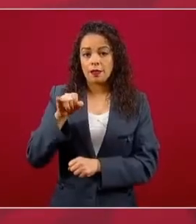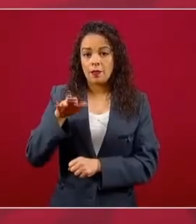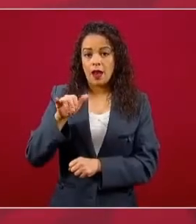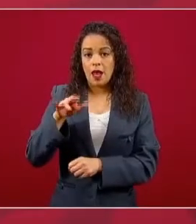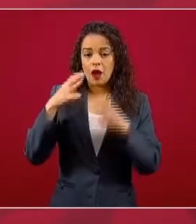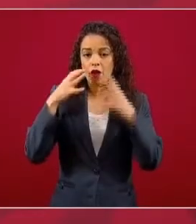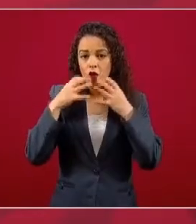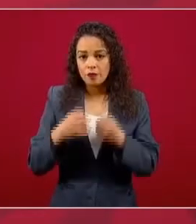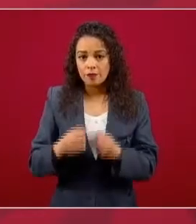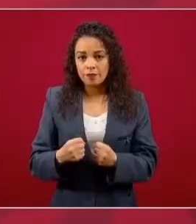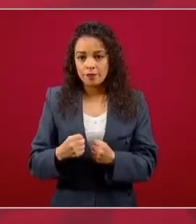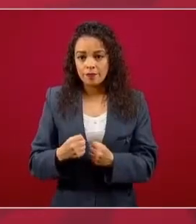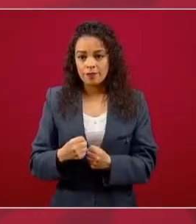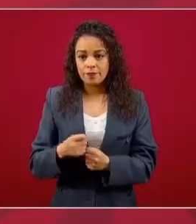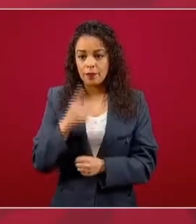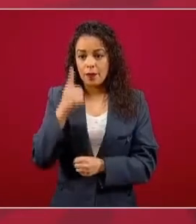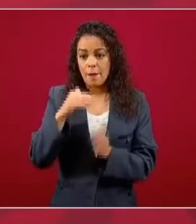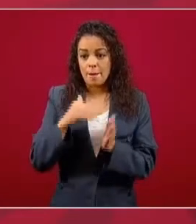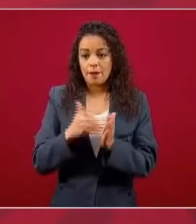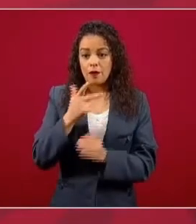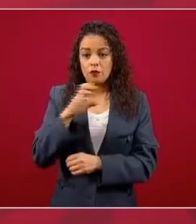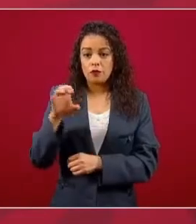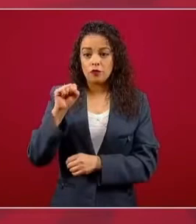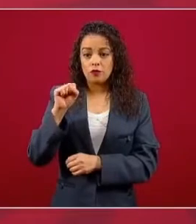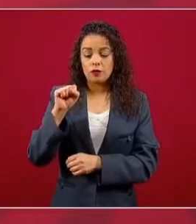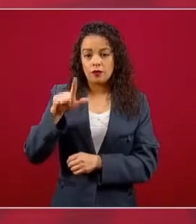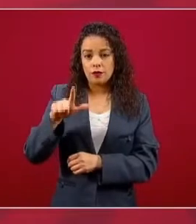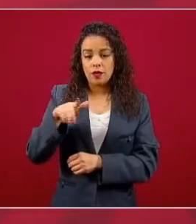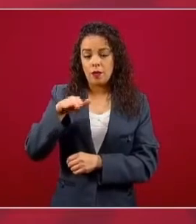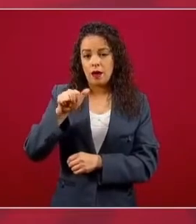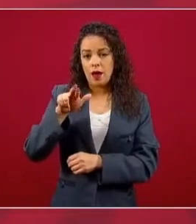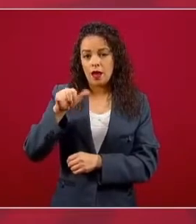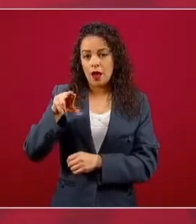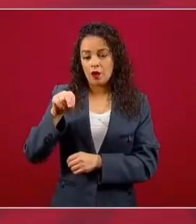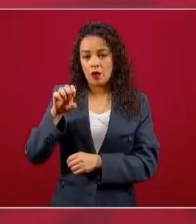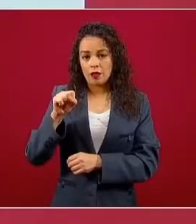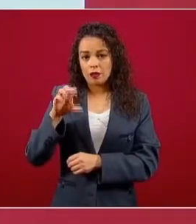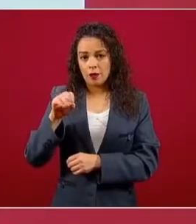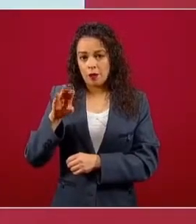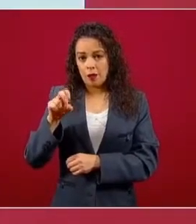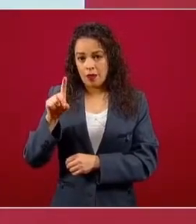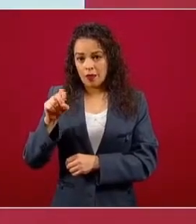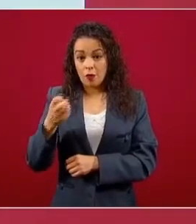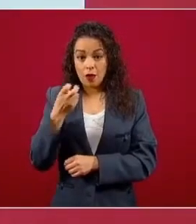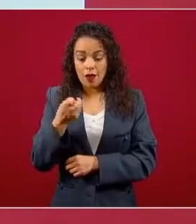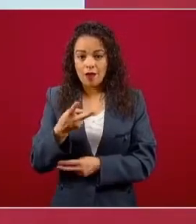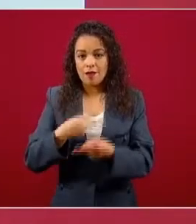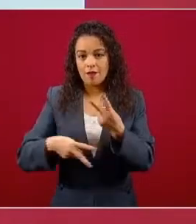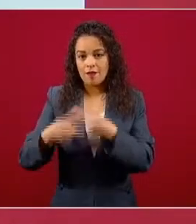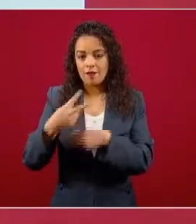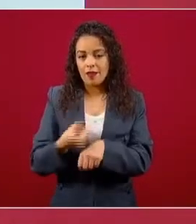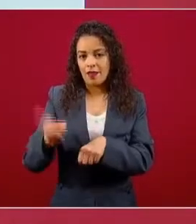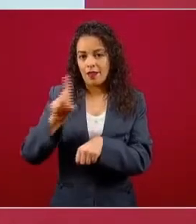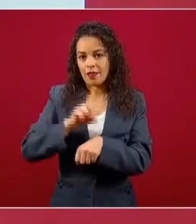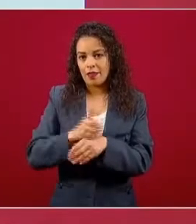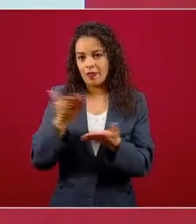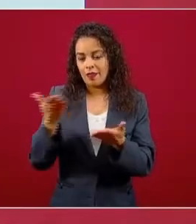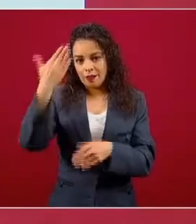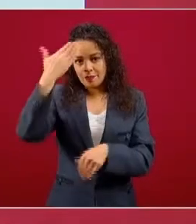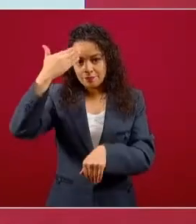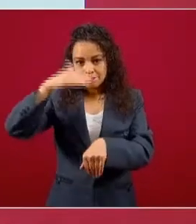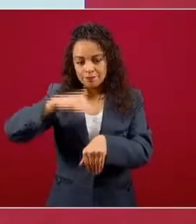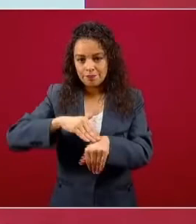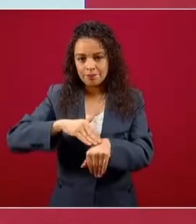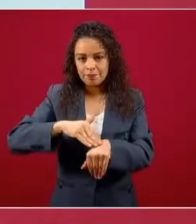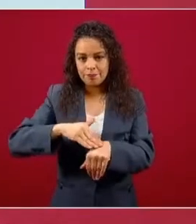mariano escobedo en 1867 de ahí viene esta celebración pero